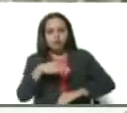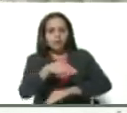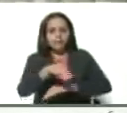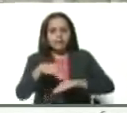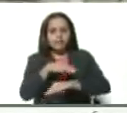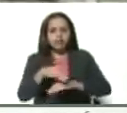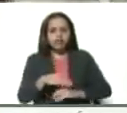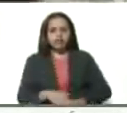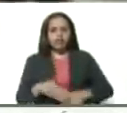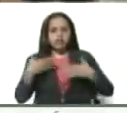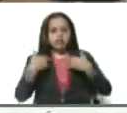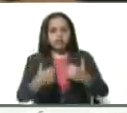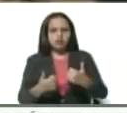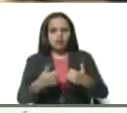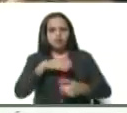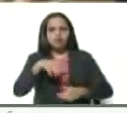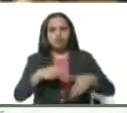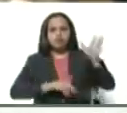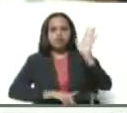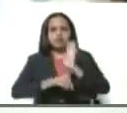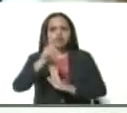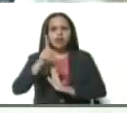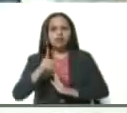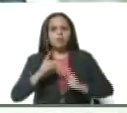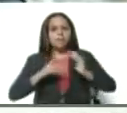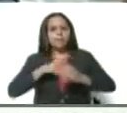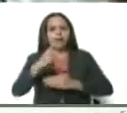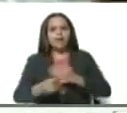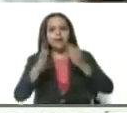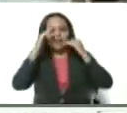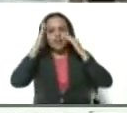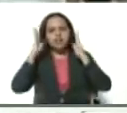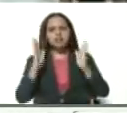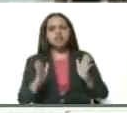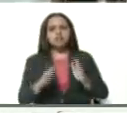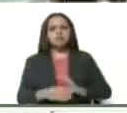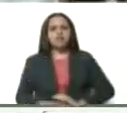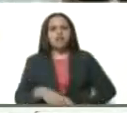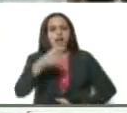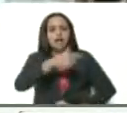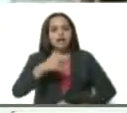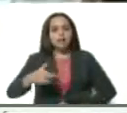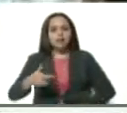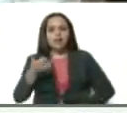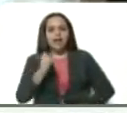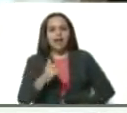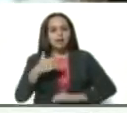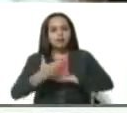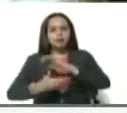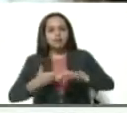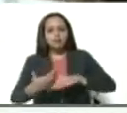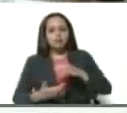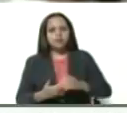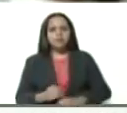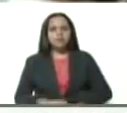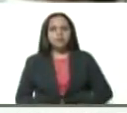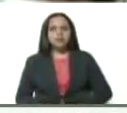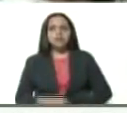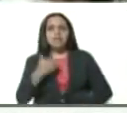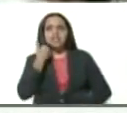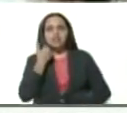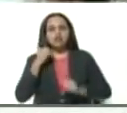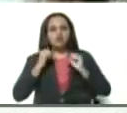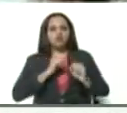Alvarado, hemos desarrollado un programa de atención a las personas que sufren de miastenia grave, es